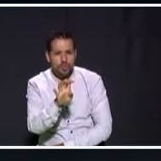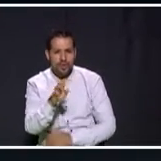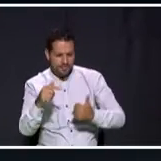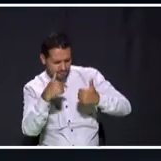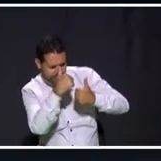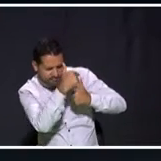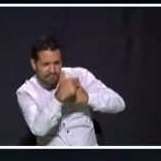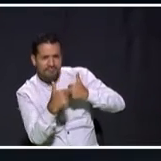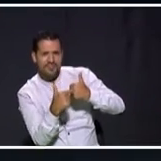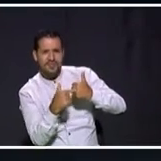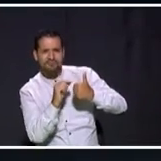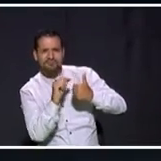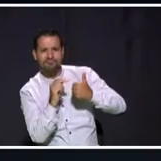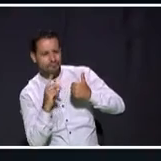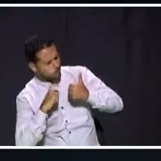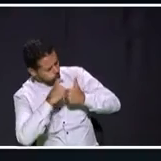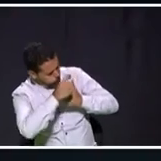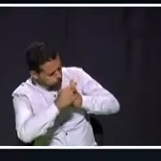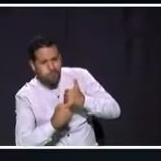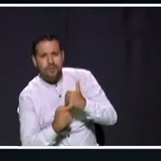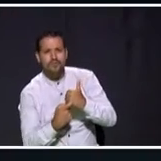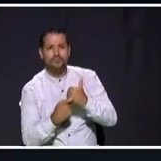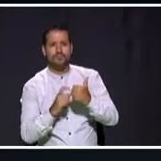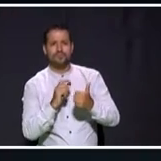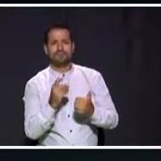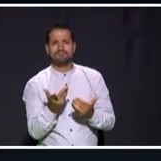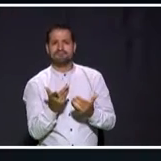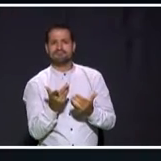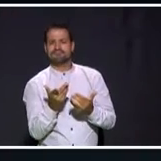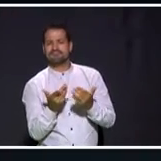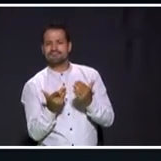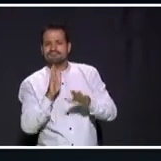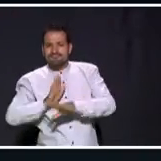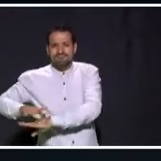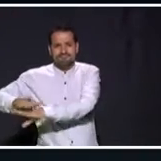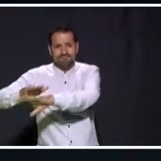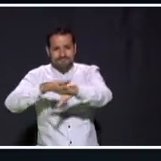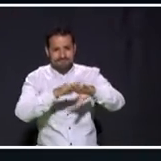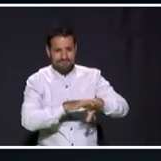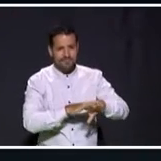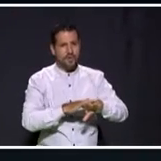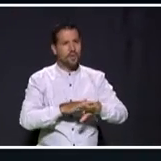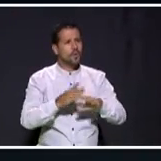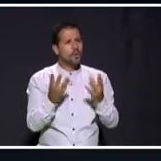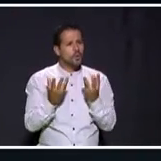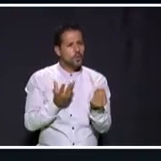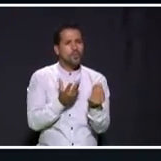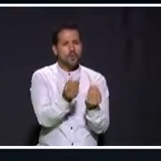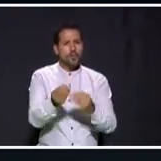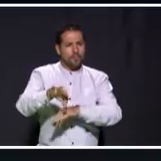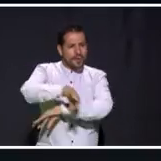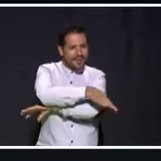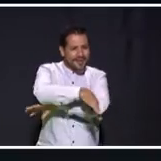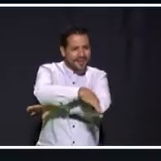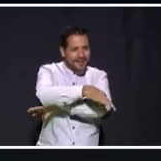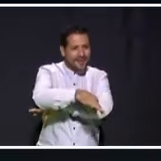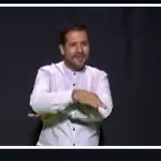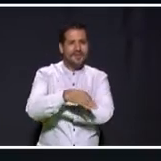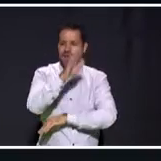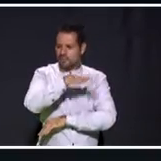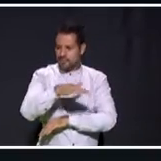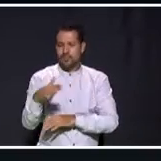contratación pero ante todo llamar a que los equipos de ingeniería de antioquia me acompañen como